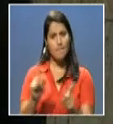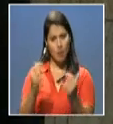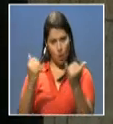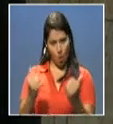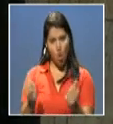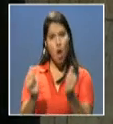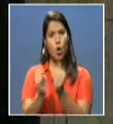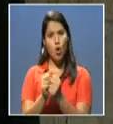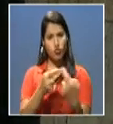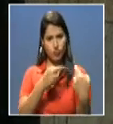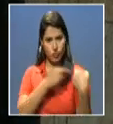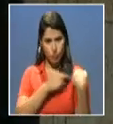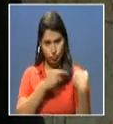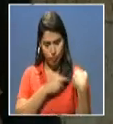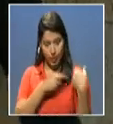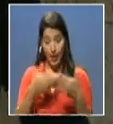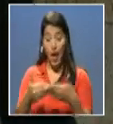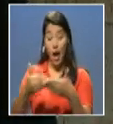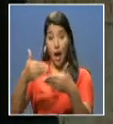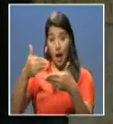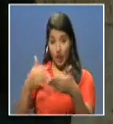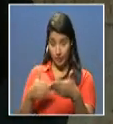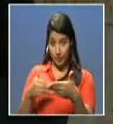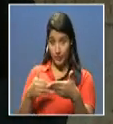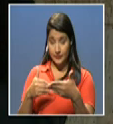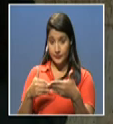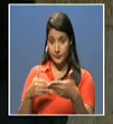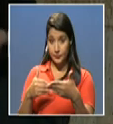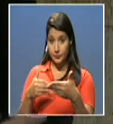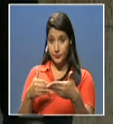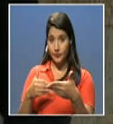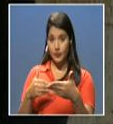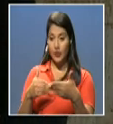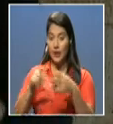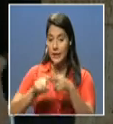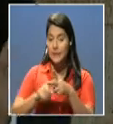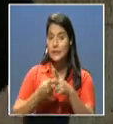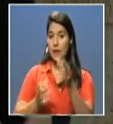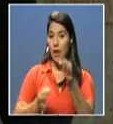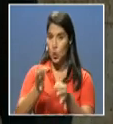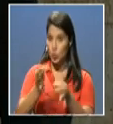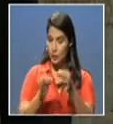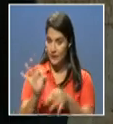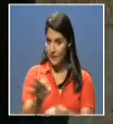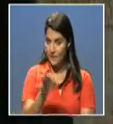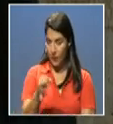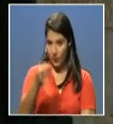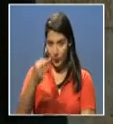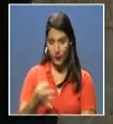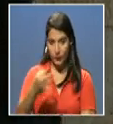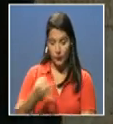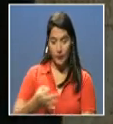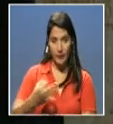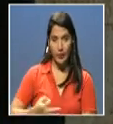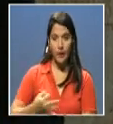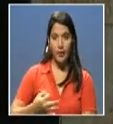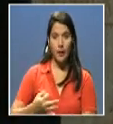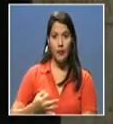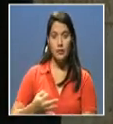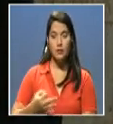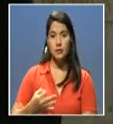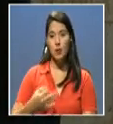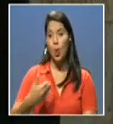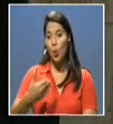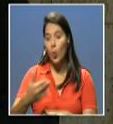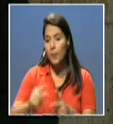querido, antes de que la audiencia se iniciara formalmente, es decir, con las